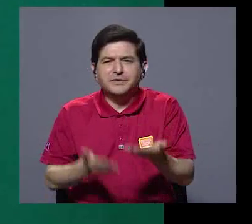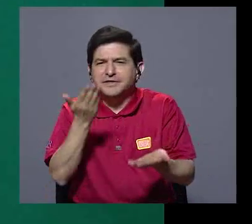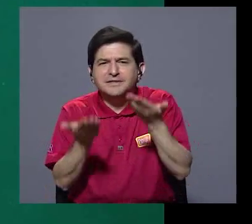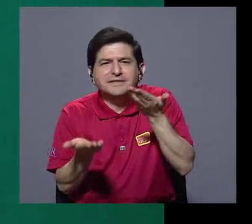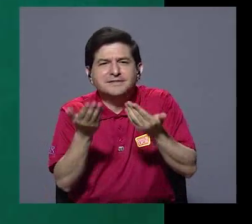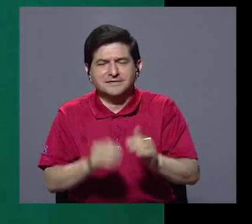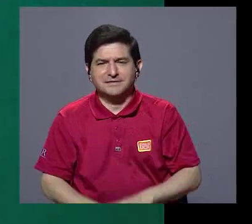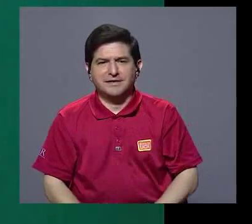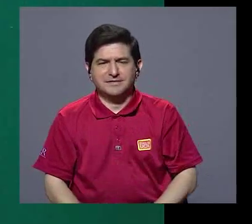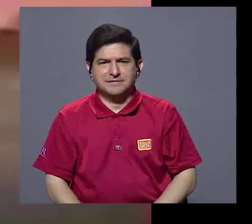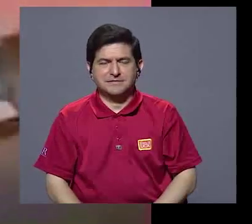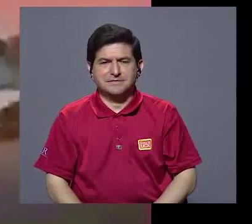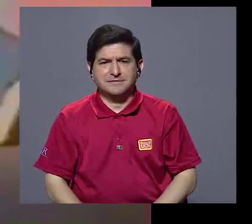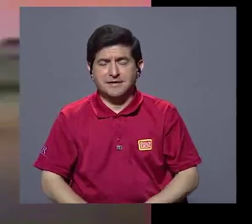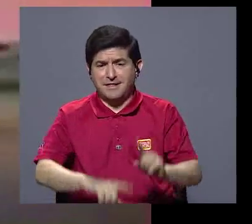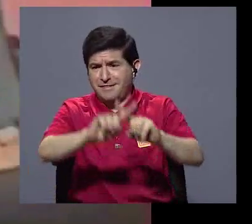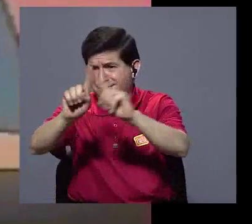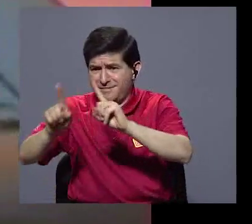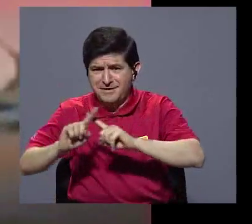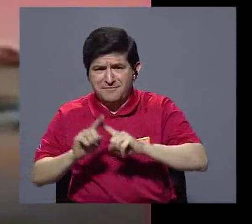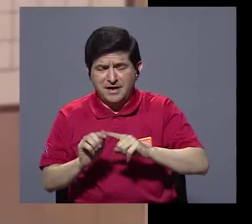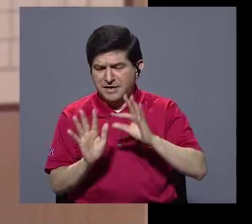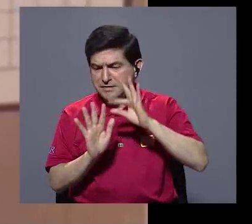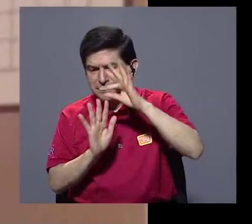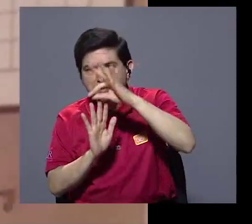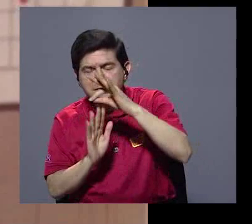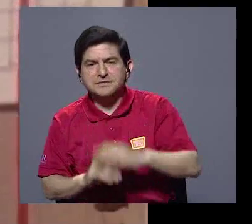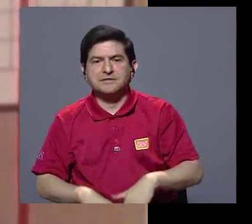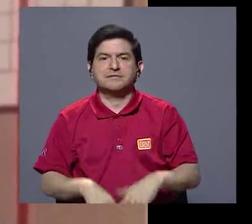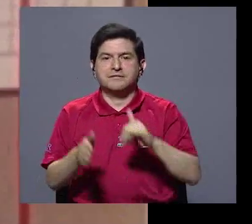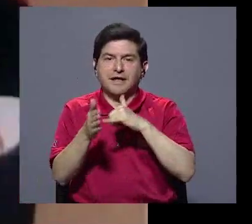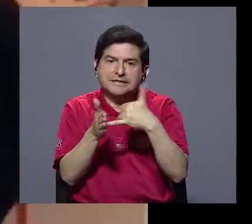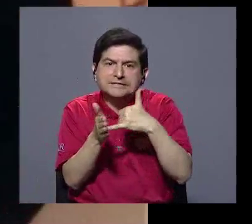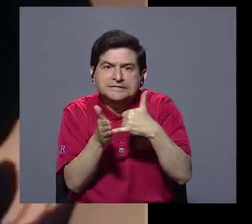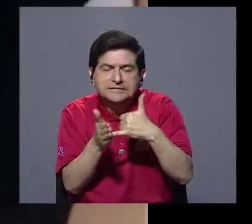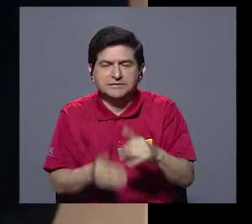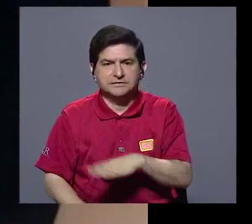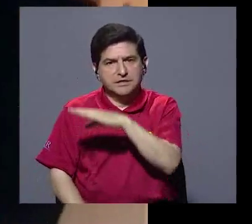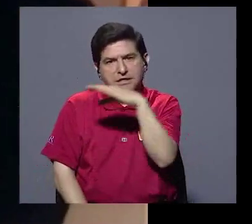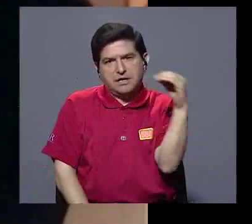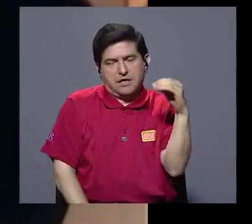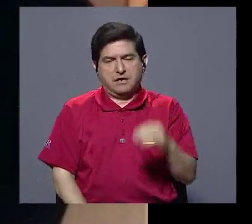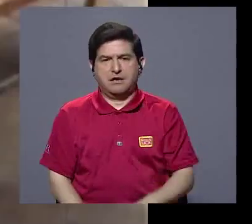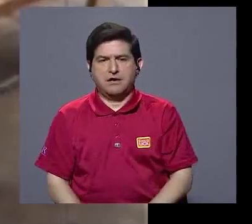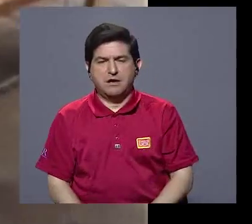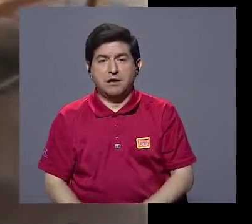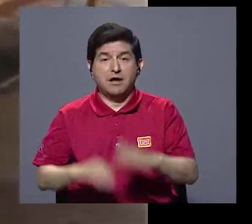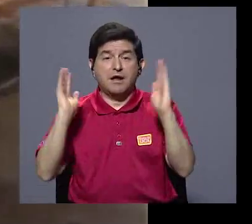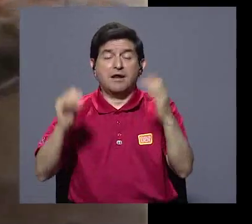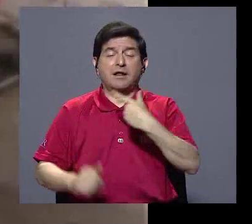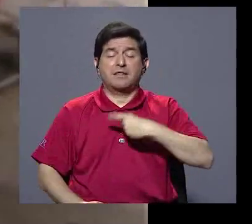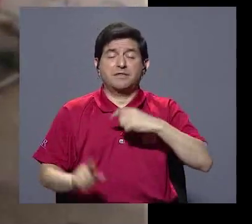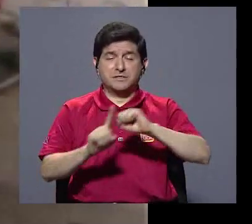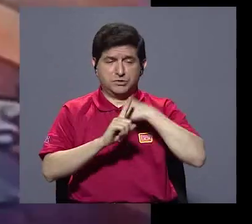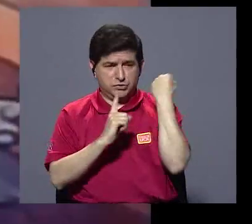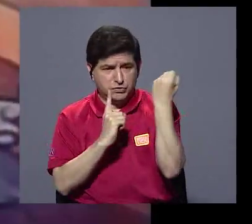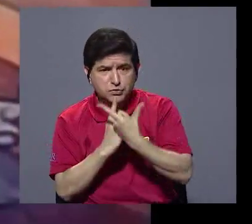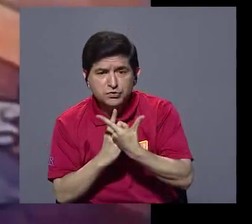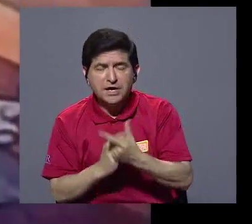hay una gran gama de vulnerabilidades y la gran aspiración de la sociedad